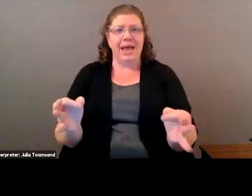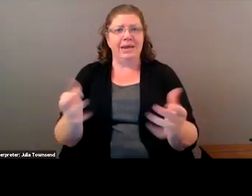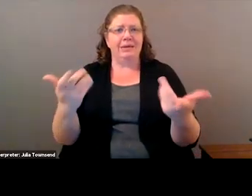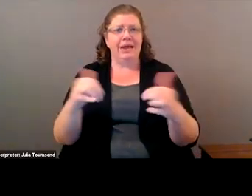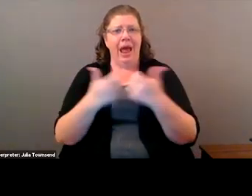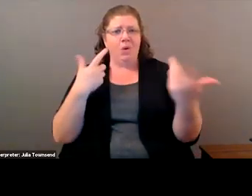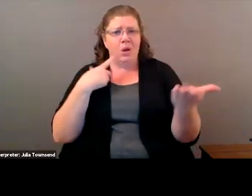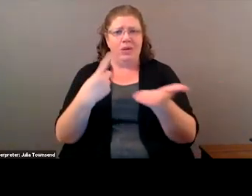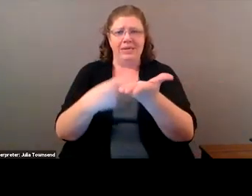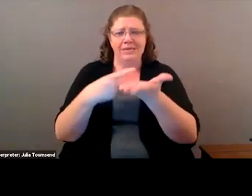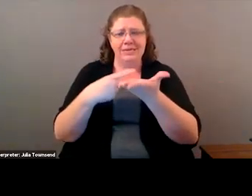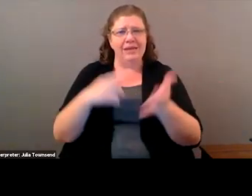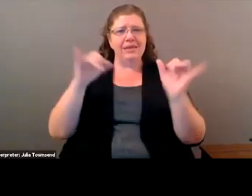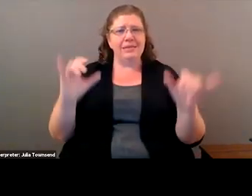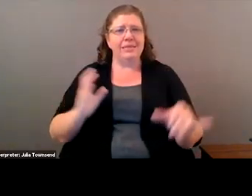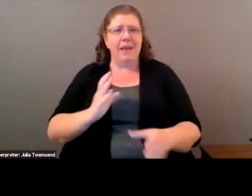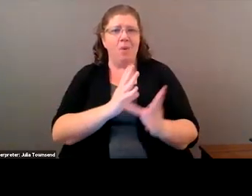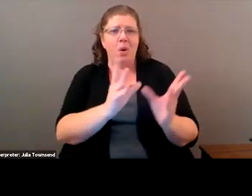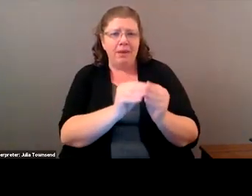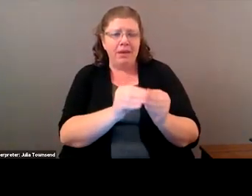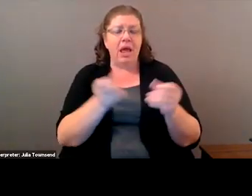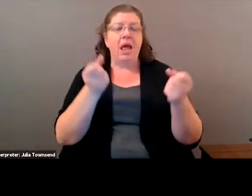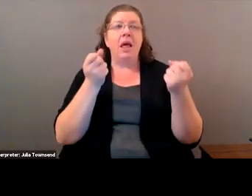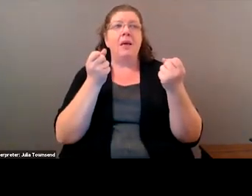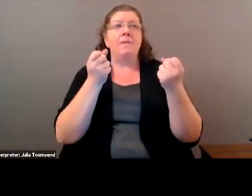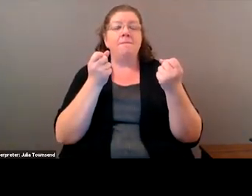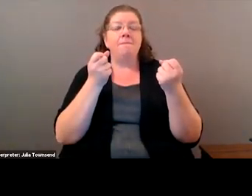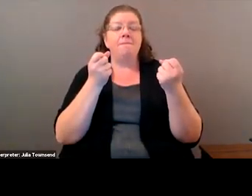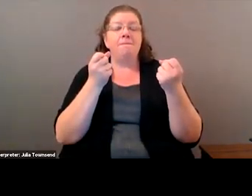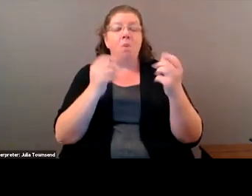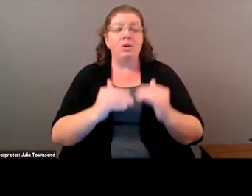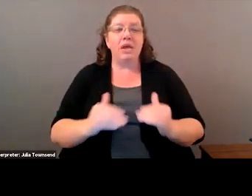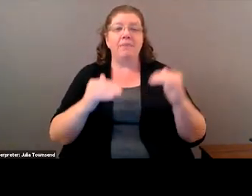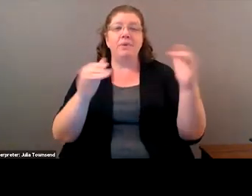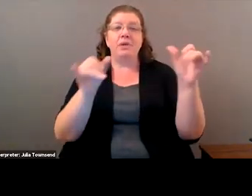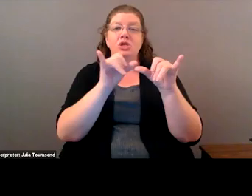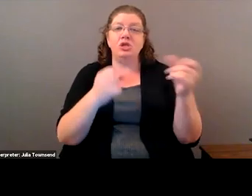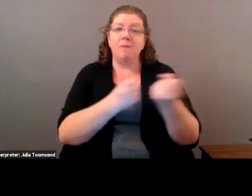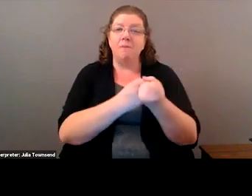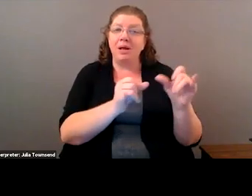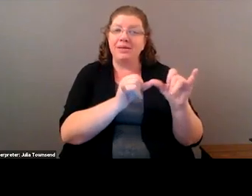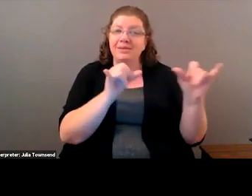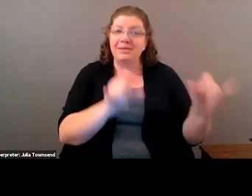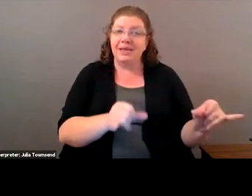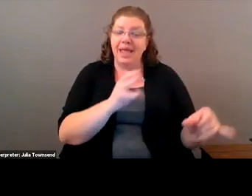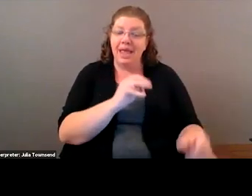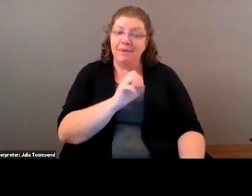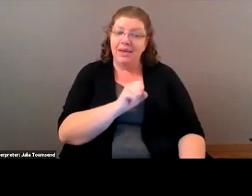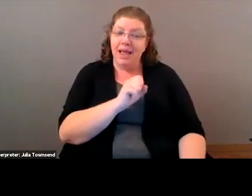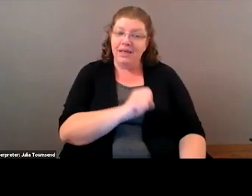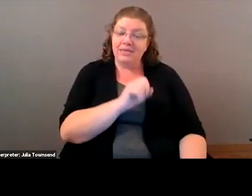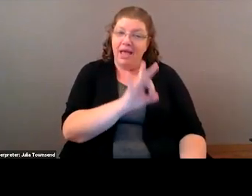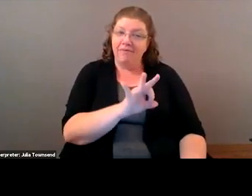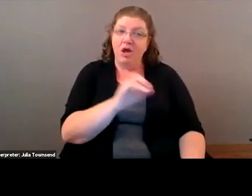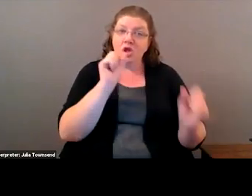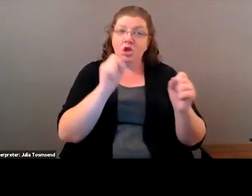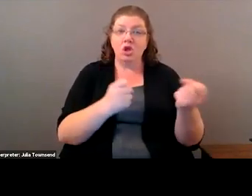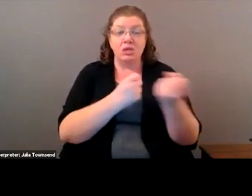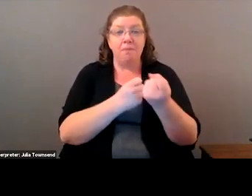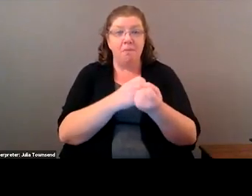incluir en algo que ya se decidió como podemos discutir en esta reunión sobre estos sistemas de varios